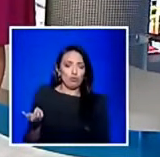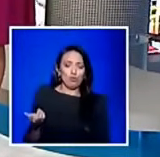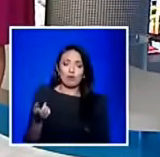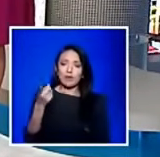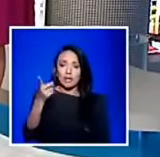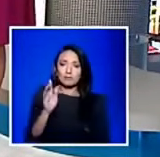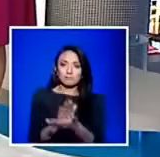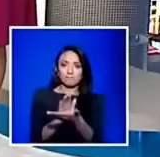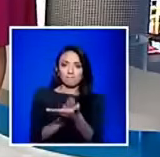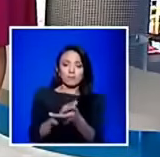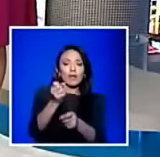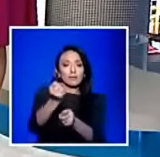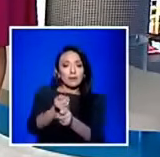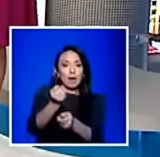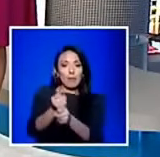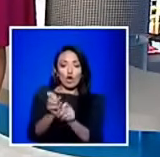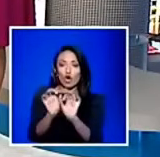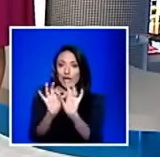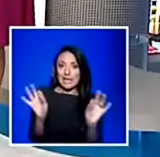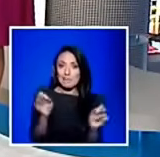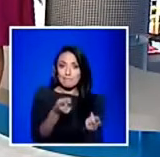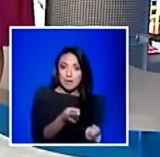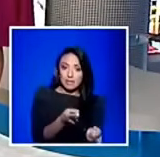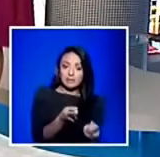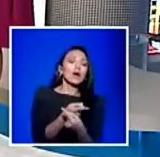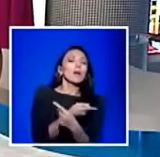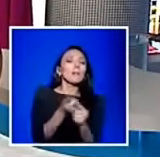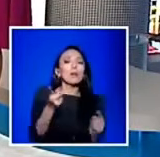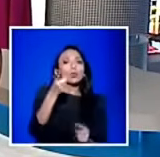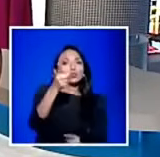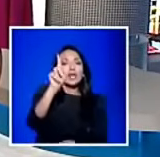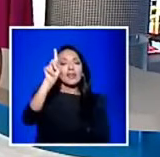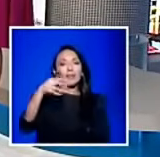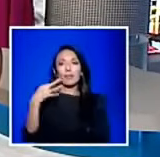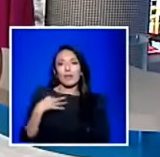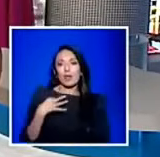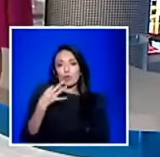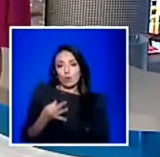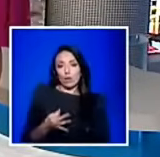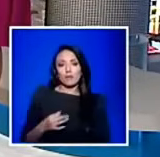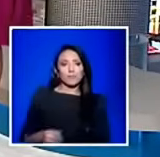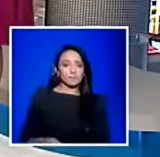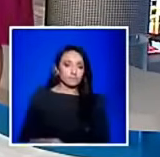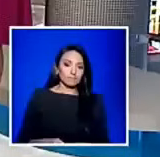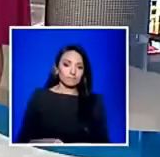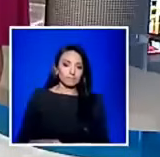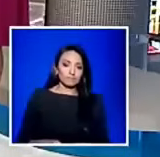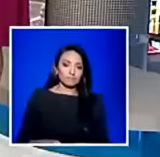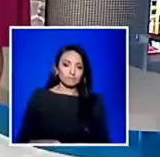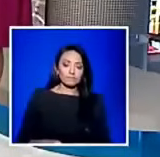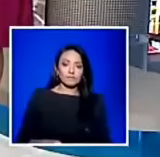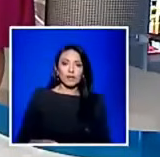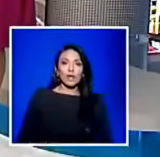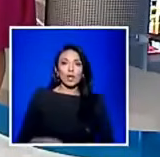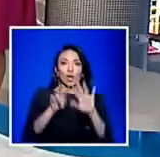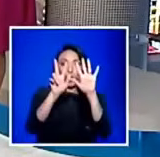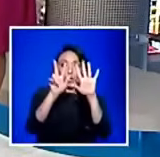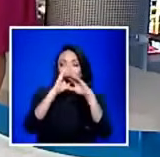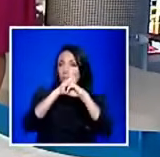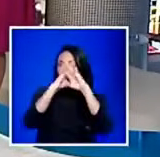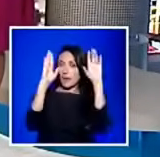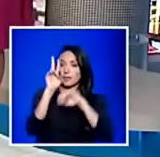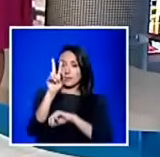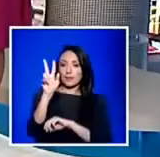aplaude el trabajo que realizan constantemente para cuidar este patrimonio, Andrea. Son las 8 de la mañana con